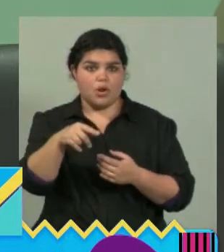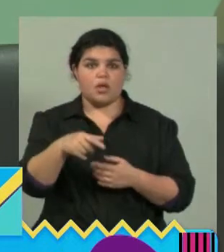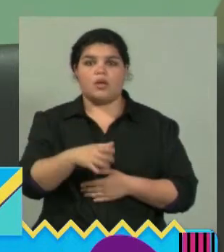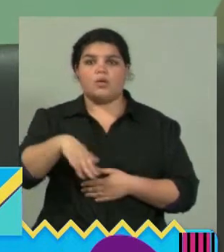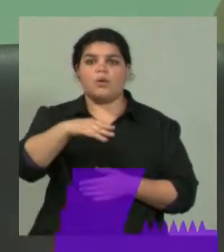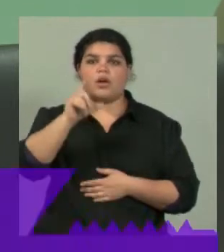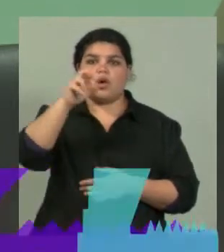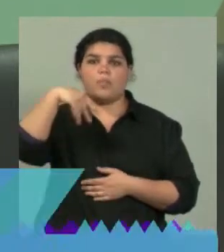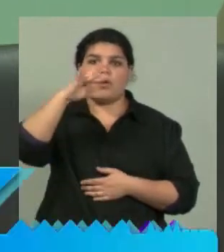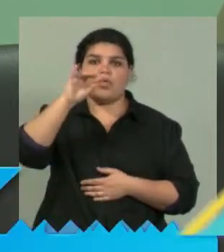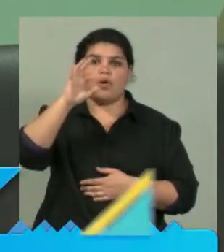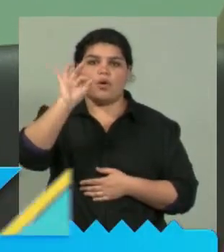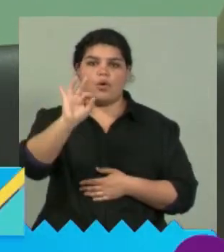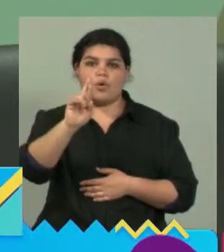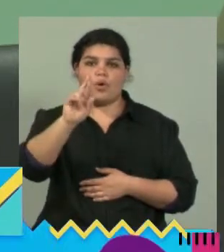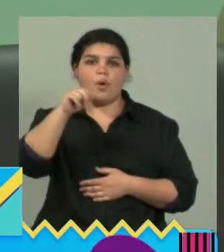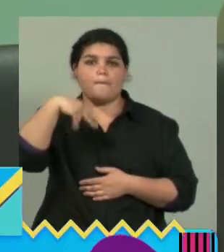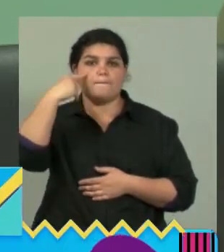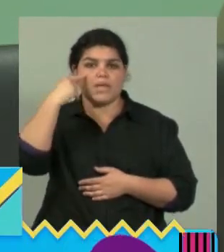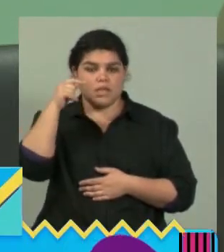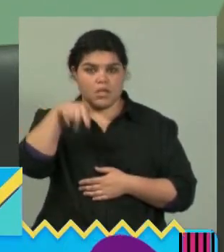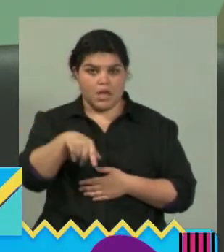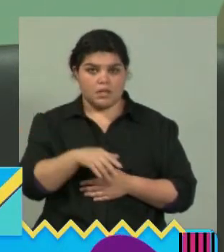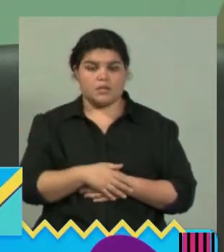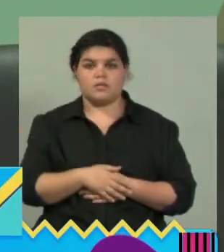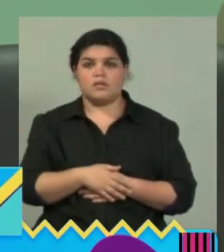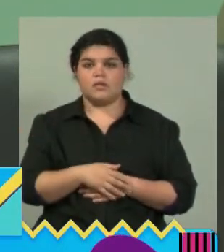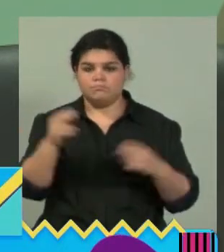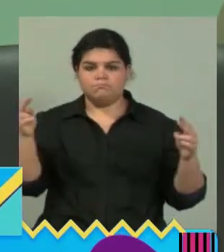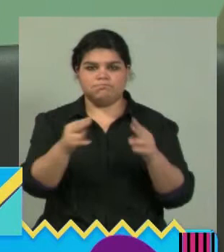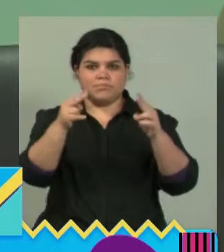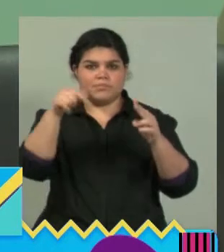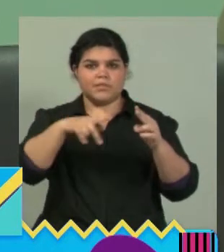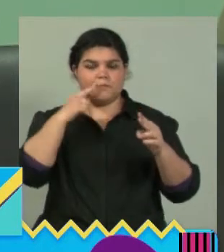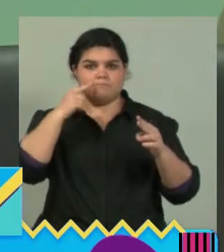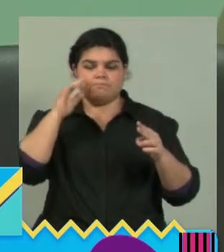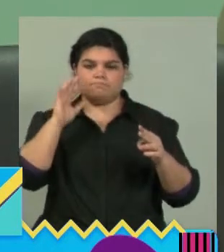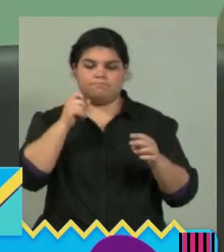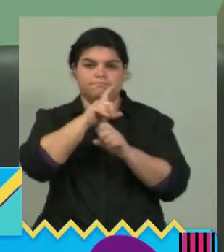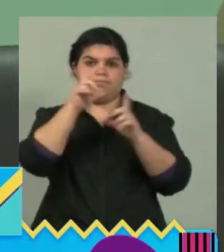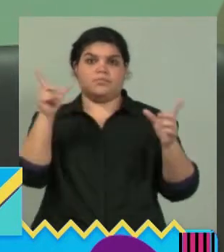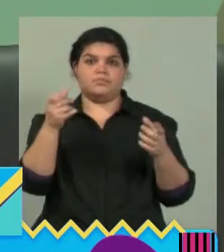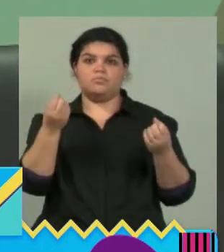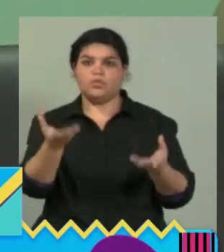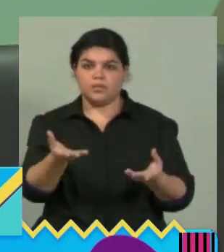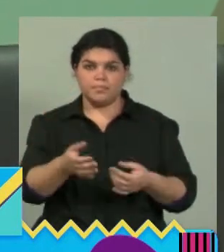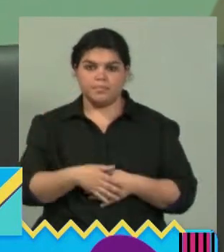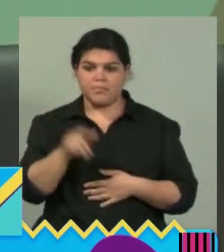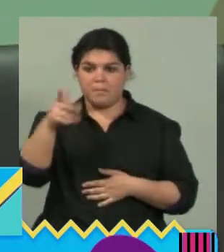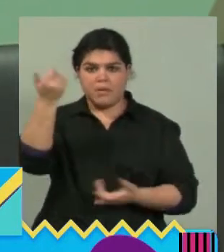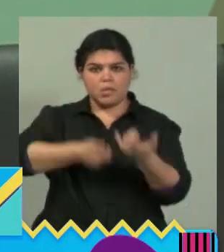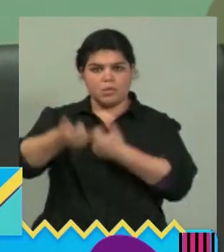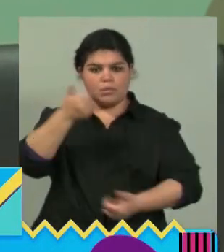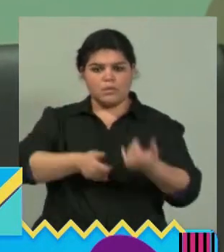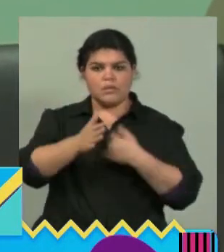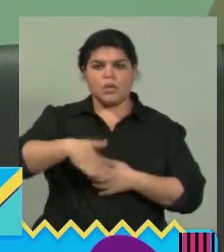Pi y realmente me dejó asombrado porque él me decía que San Juan tenía